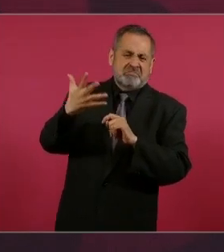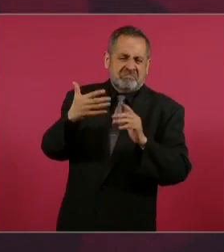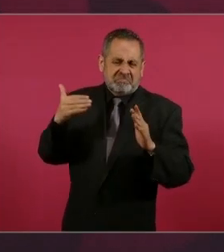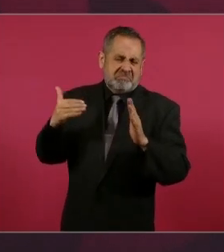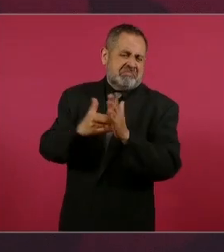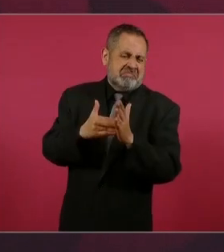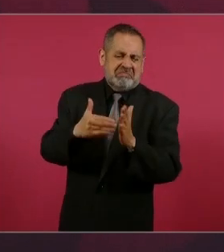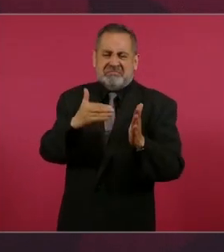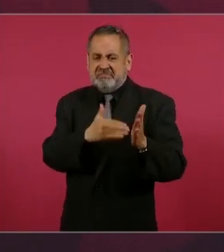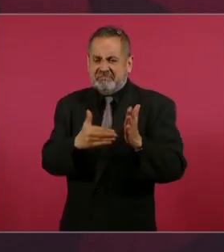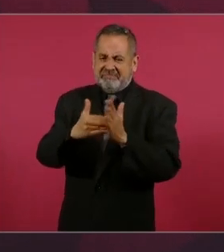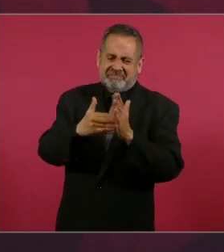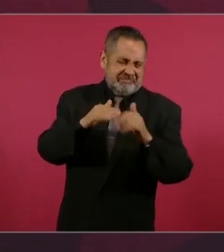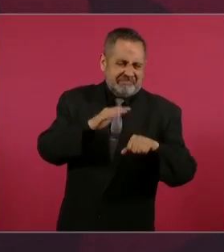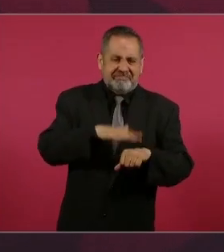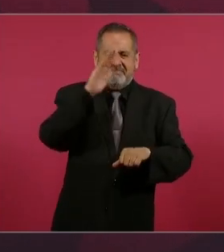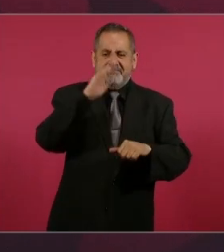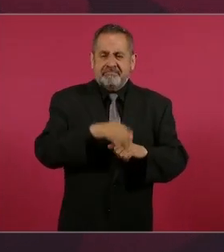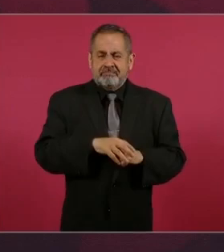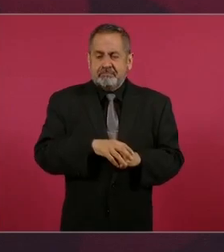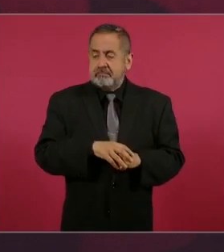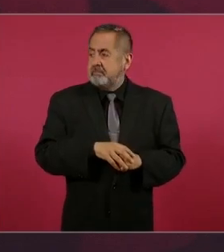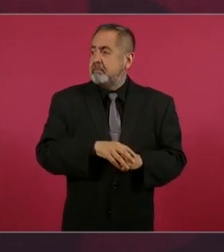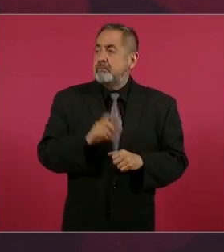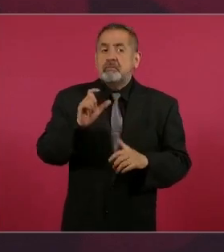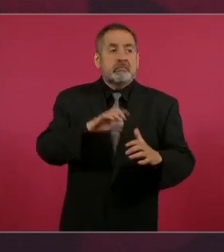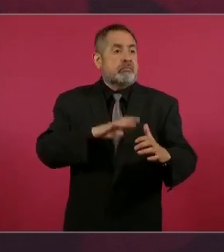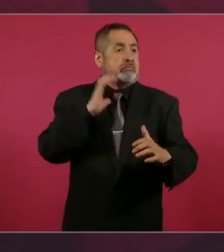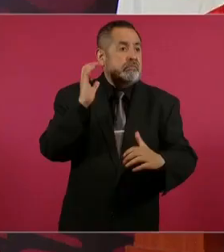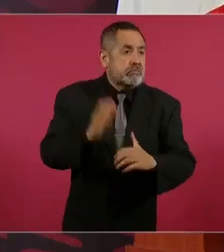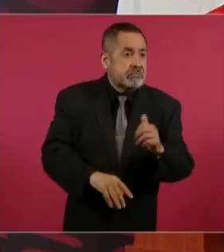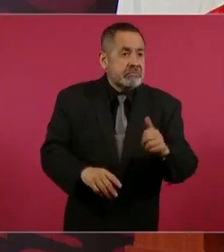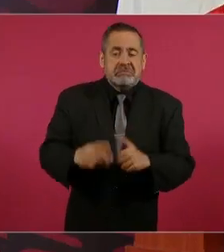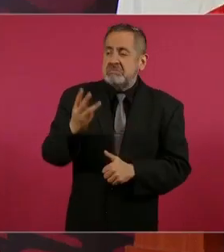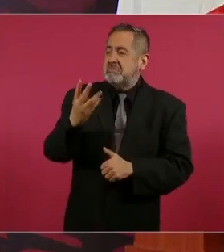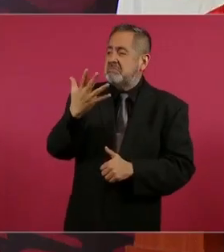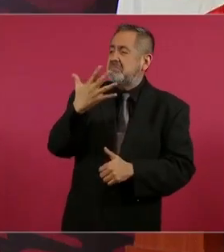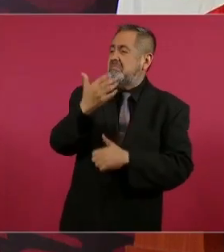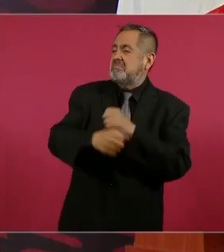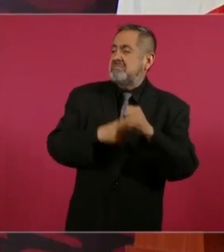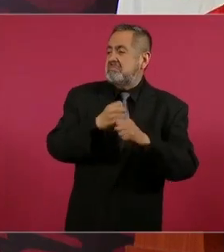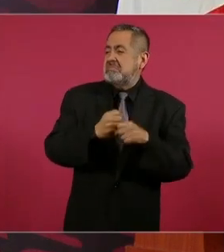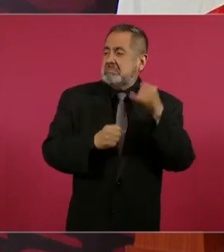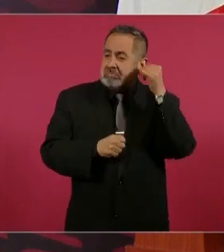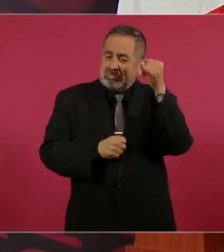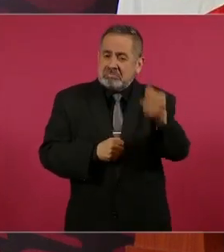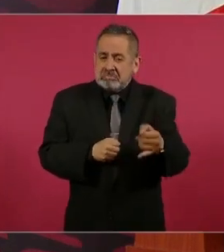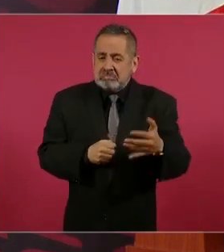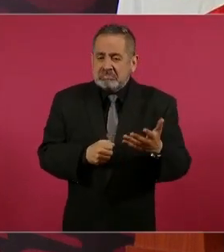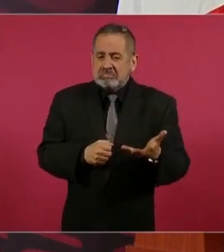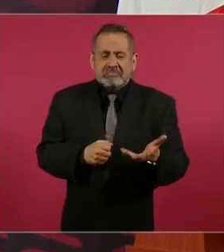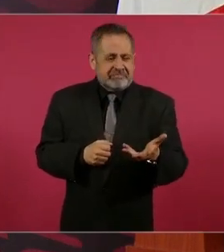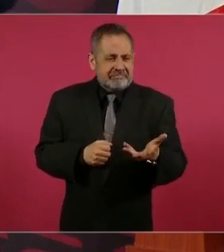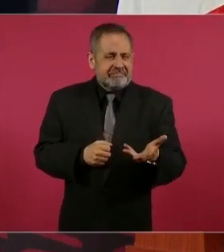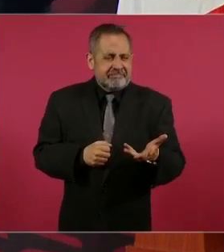3, 4, 5 mil millones y la terminan en 3, 4, 5 años. Para